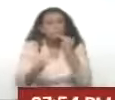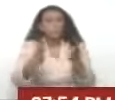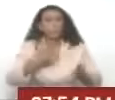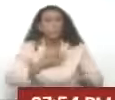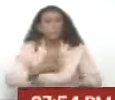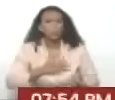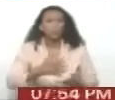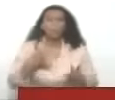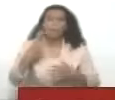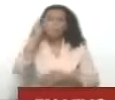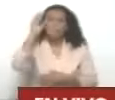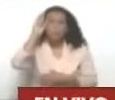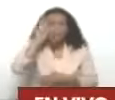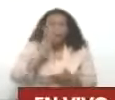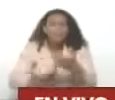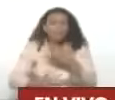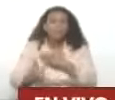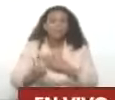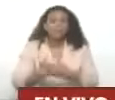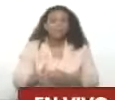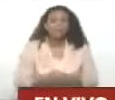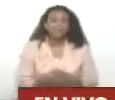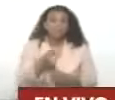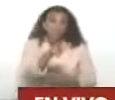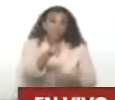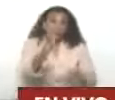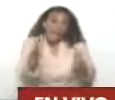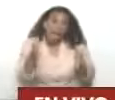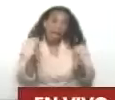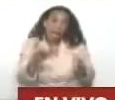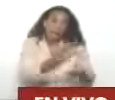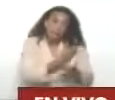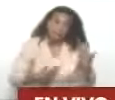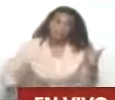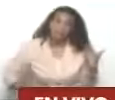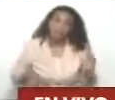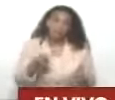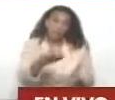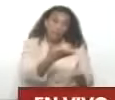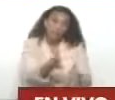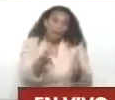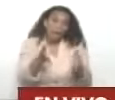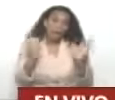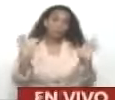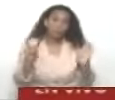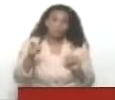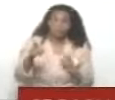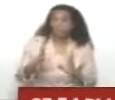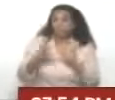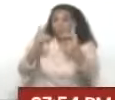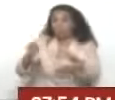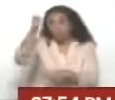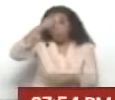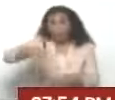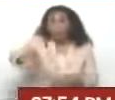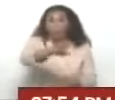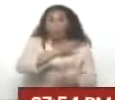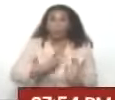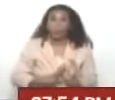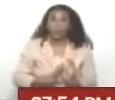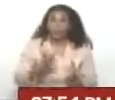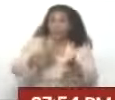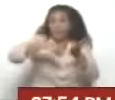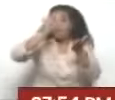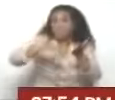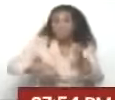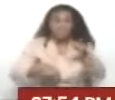Armonizar la visión de futuro. ¿Qué sucedería si ellos no firman? Ya quedará a cuenta de ello. El que quiera firmar,